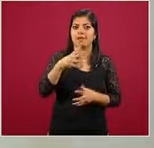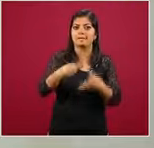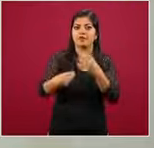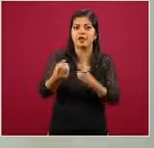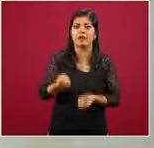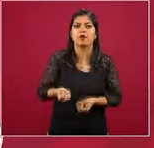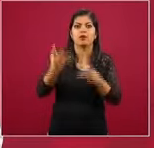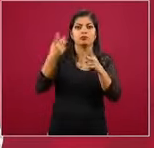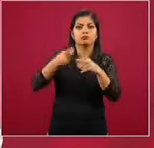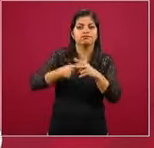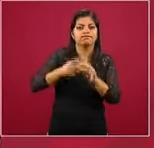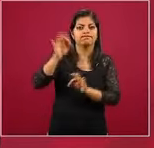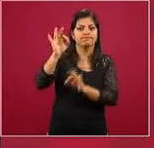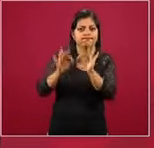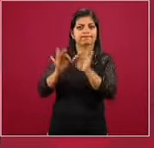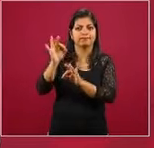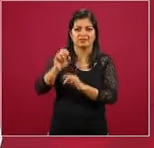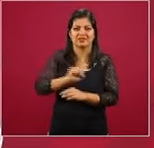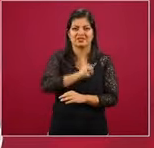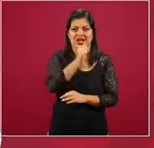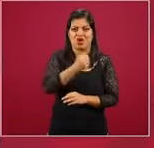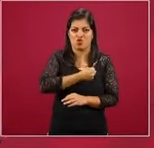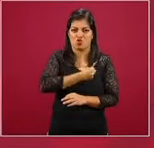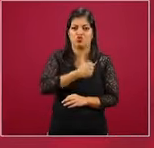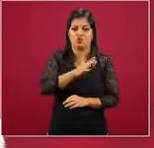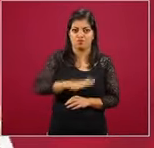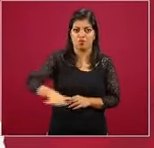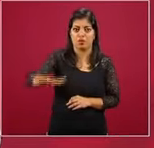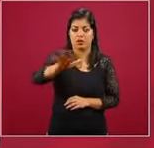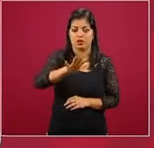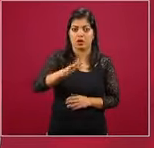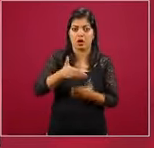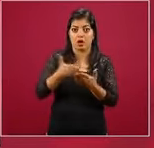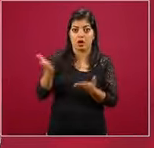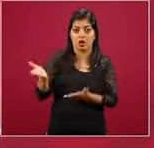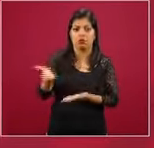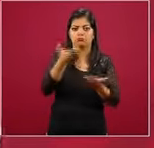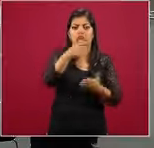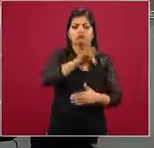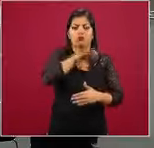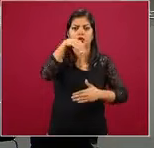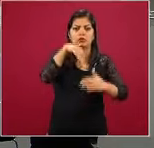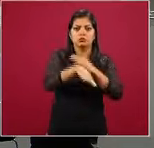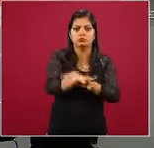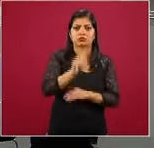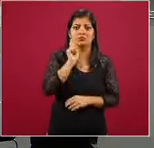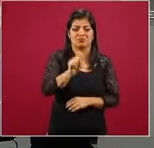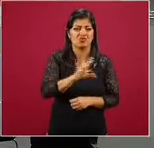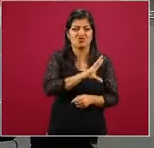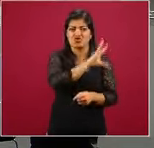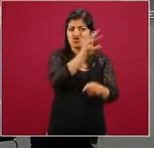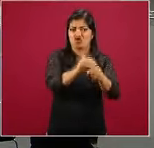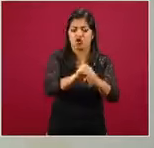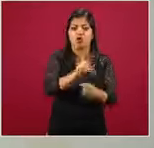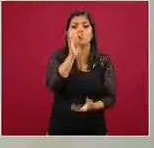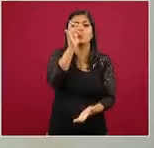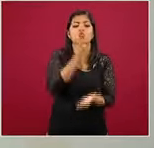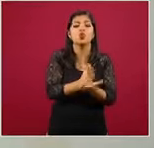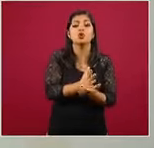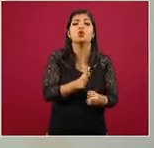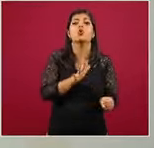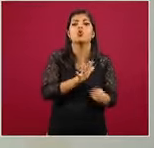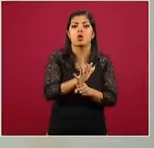o del acontecer de salud pública se ponen a absoluta disposición. Absoluta es todo, excepto los